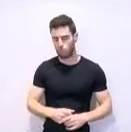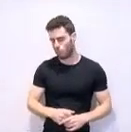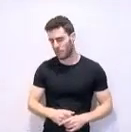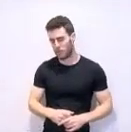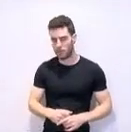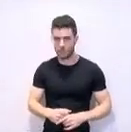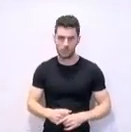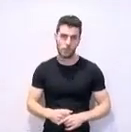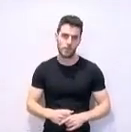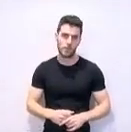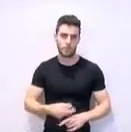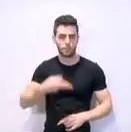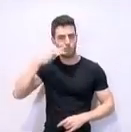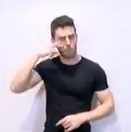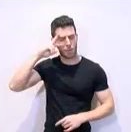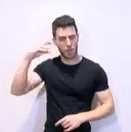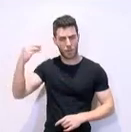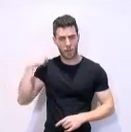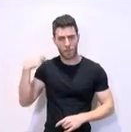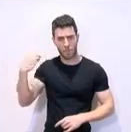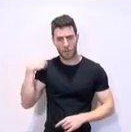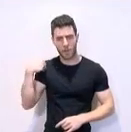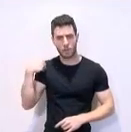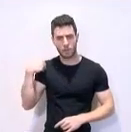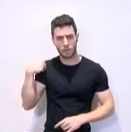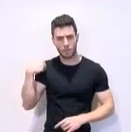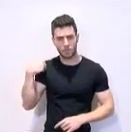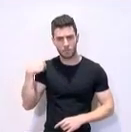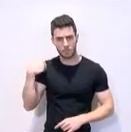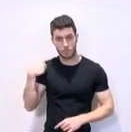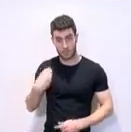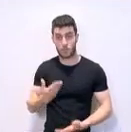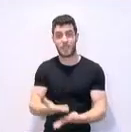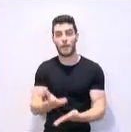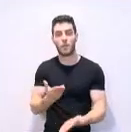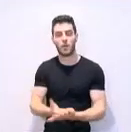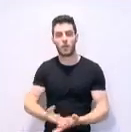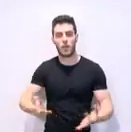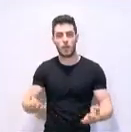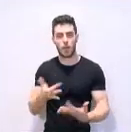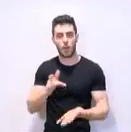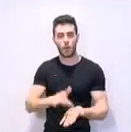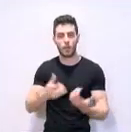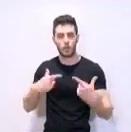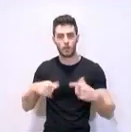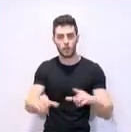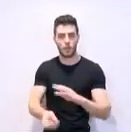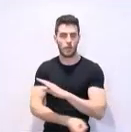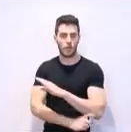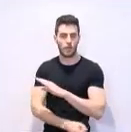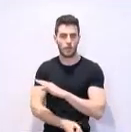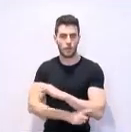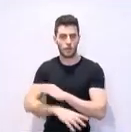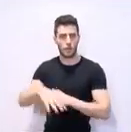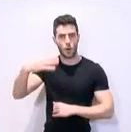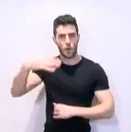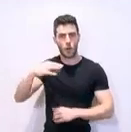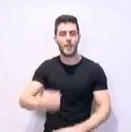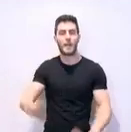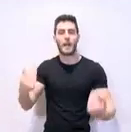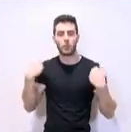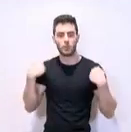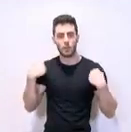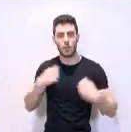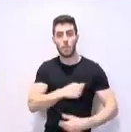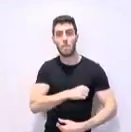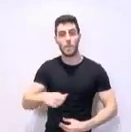Estas experiencias nos han demostrado que cuando un sector estratégico queda únicamente en manos de agentes privados,